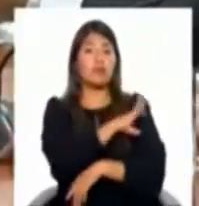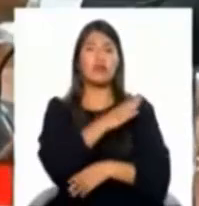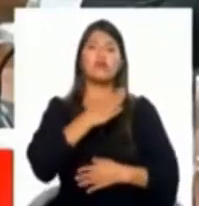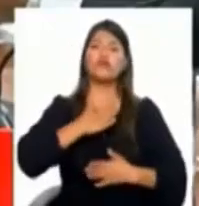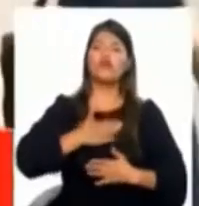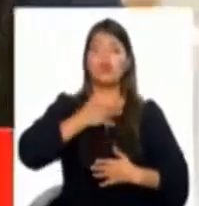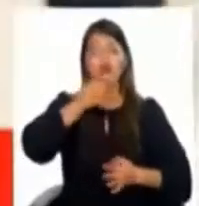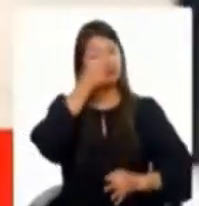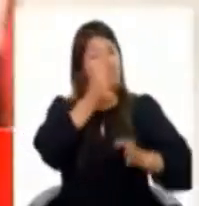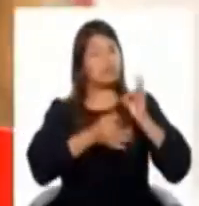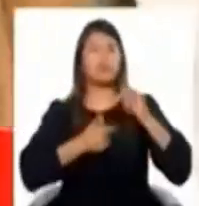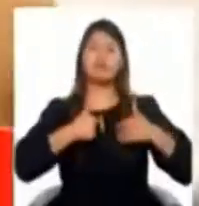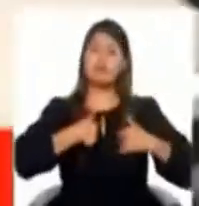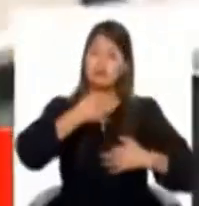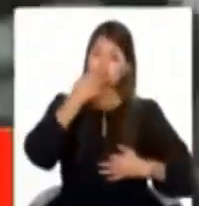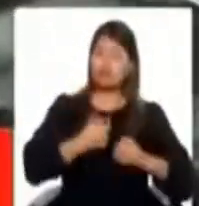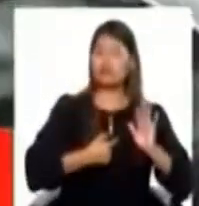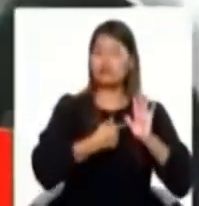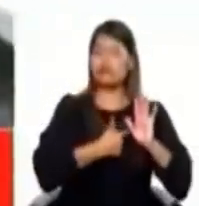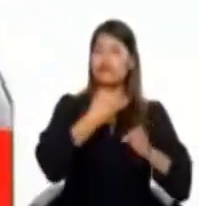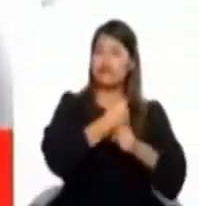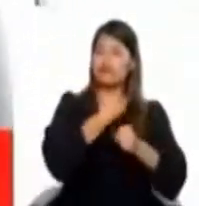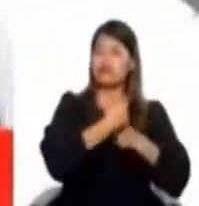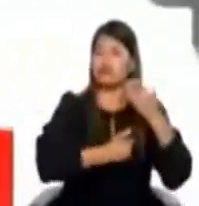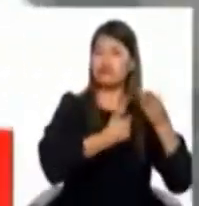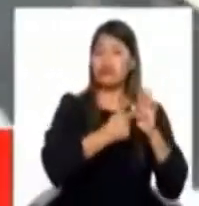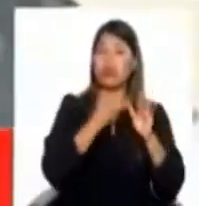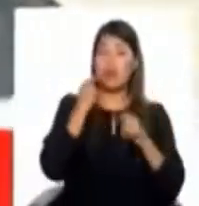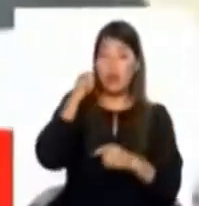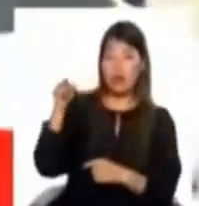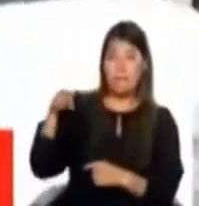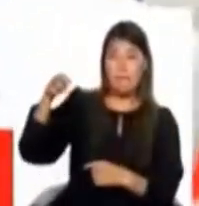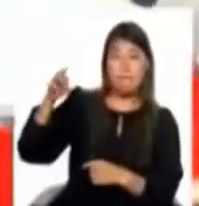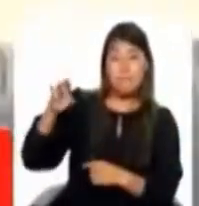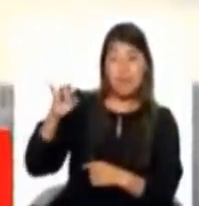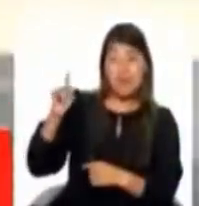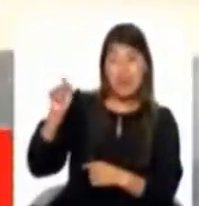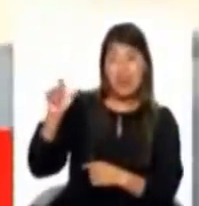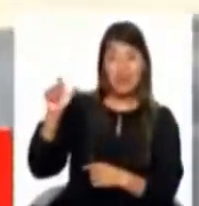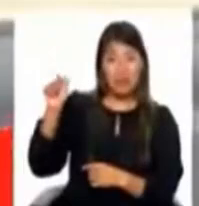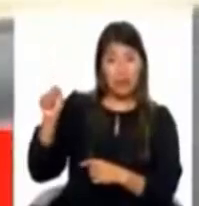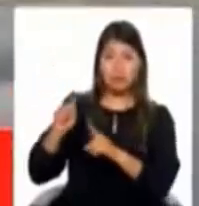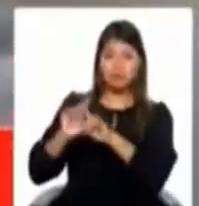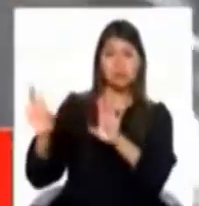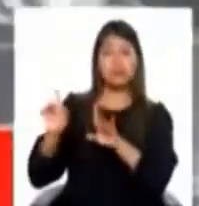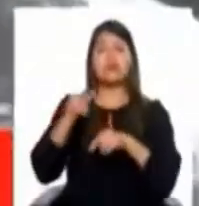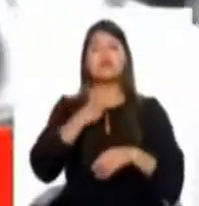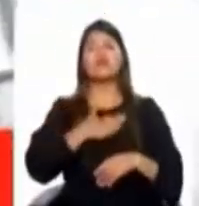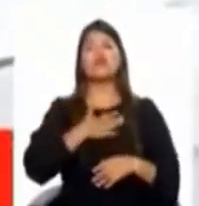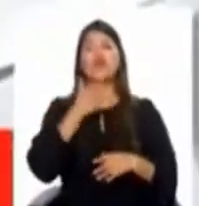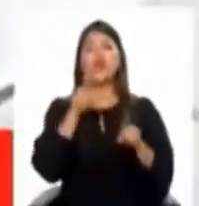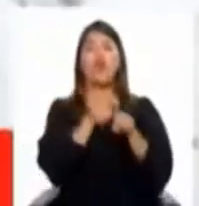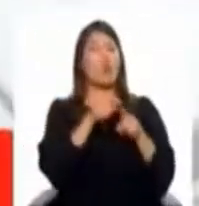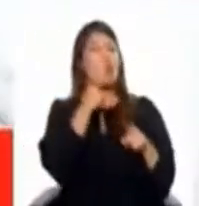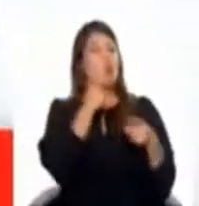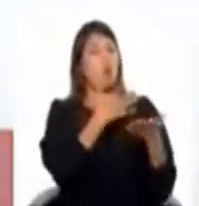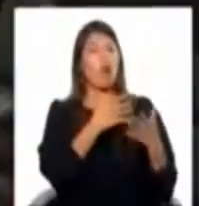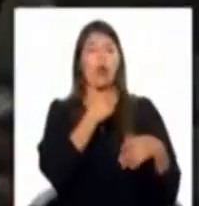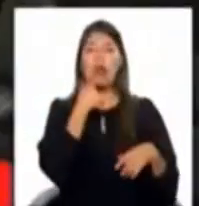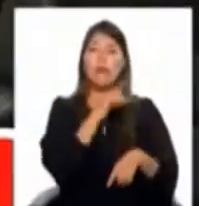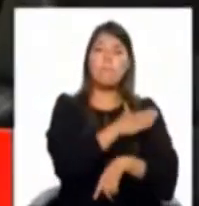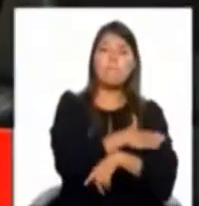y, aludiendo a la fiscal Marita Barreto, dijo que nunca tuvo que servirse de un caso para aspirar al placer de la exposición en los